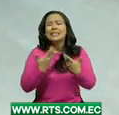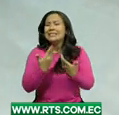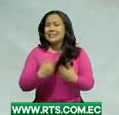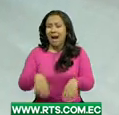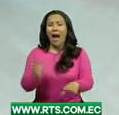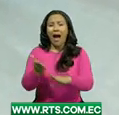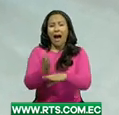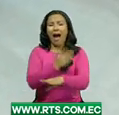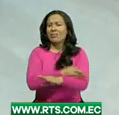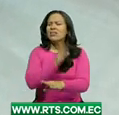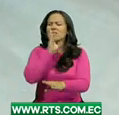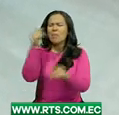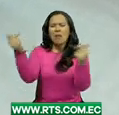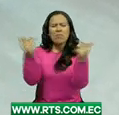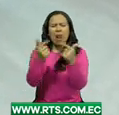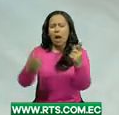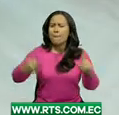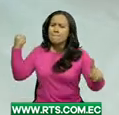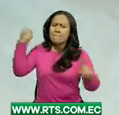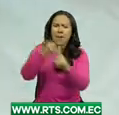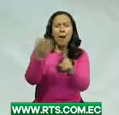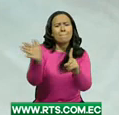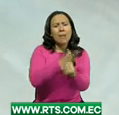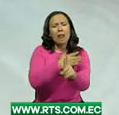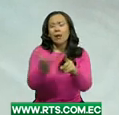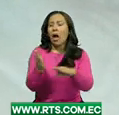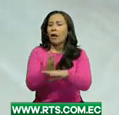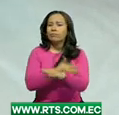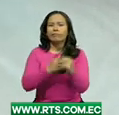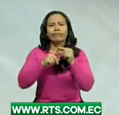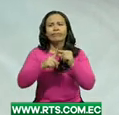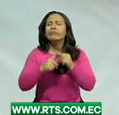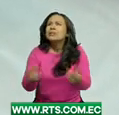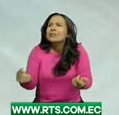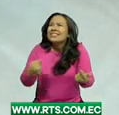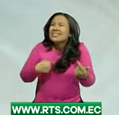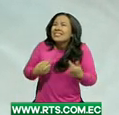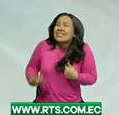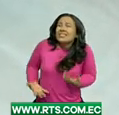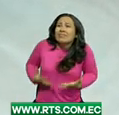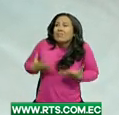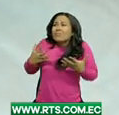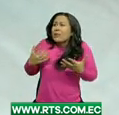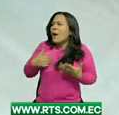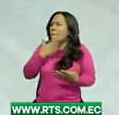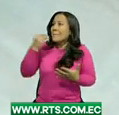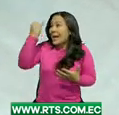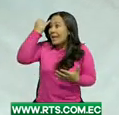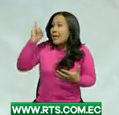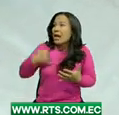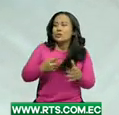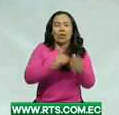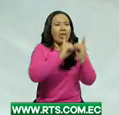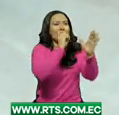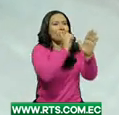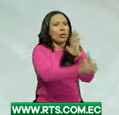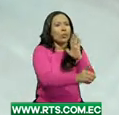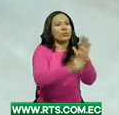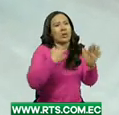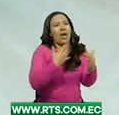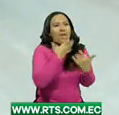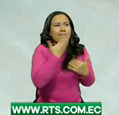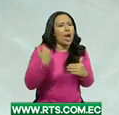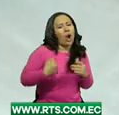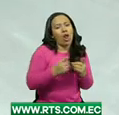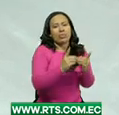no, siempre había golpes, siempre había maltratos y fue eso le provocó la ira de que yo ya